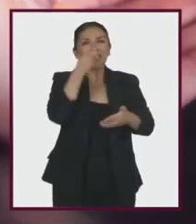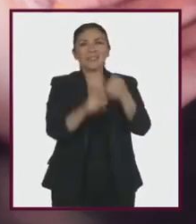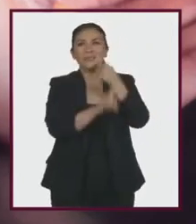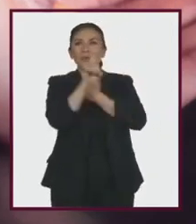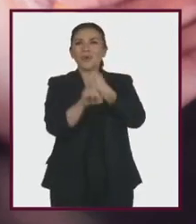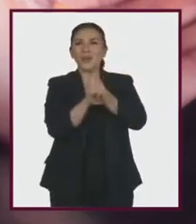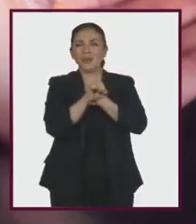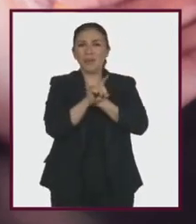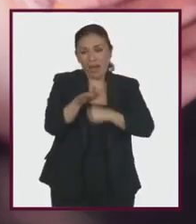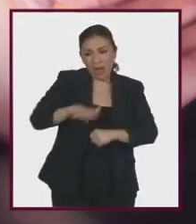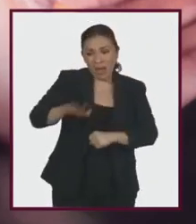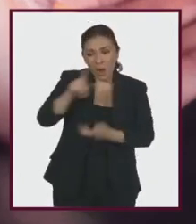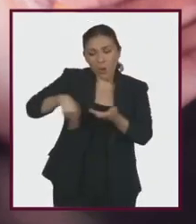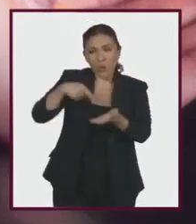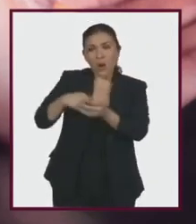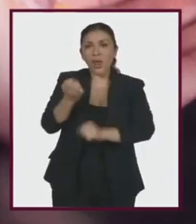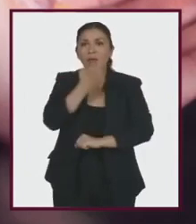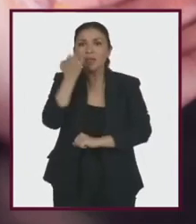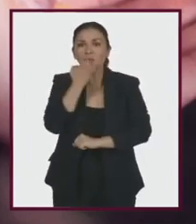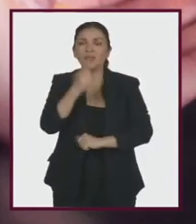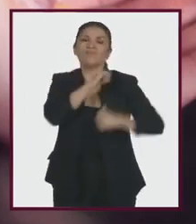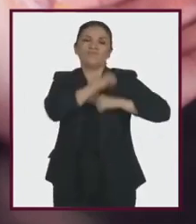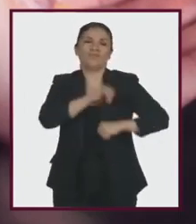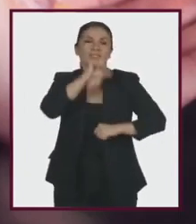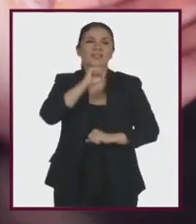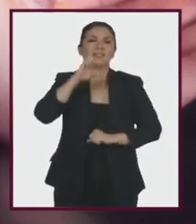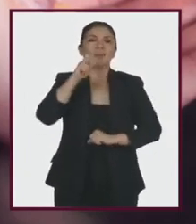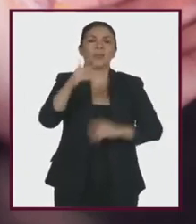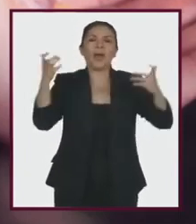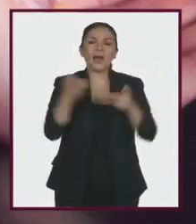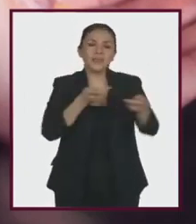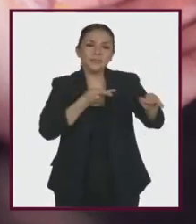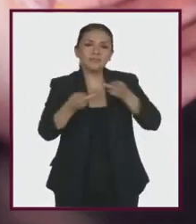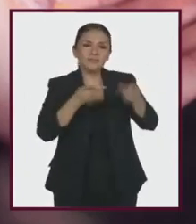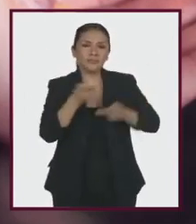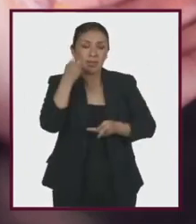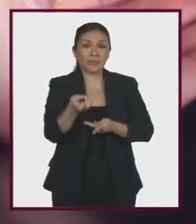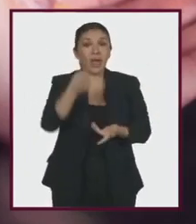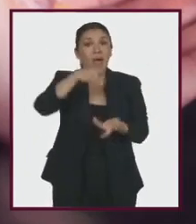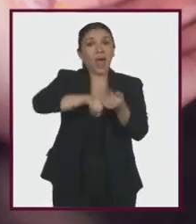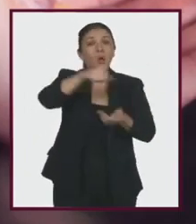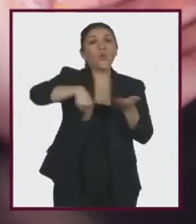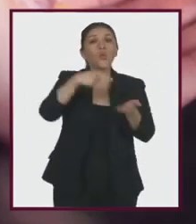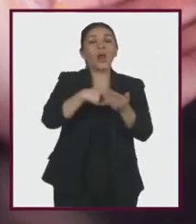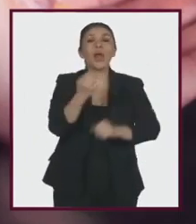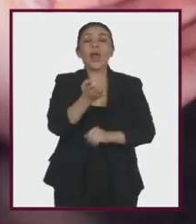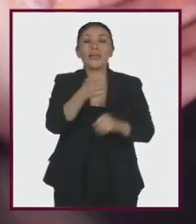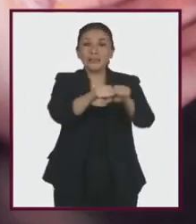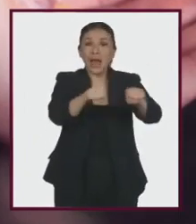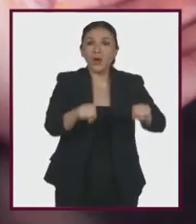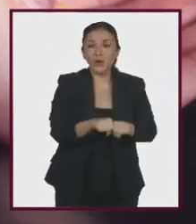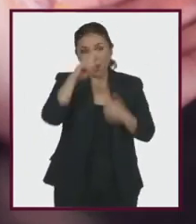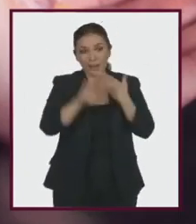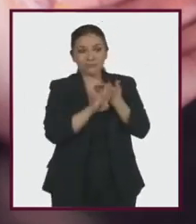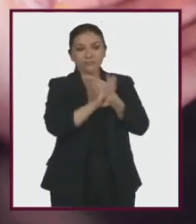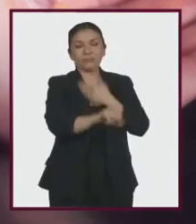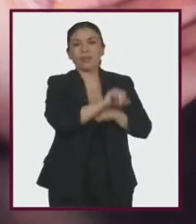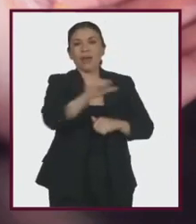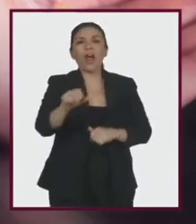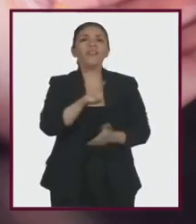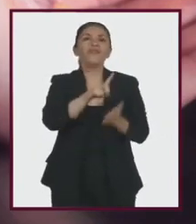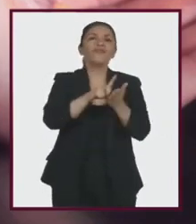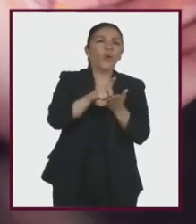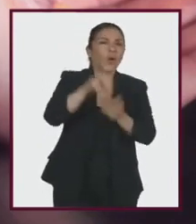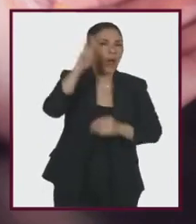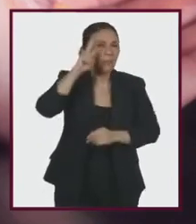el entorno escolar, la Secretaría de Educación Pública diseñó la estrategia en el aula, prevención de adicciones. Vamos